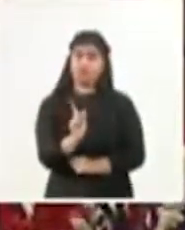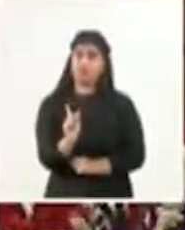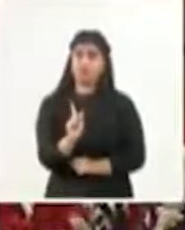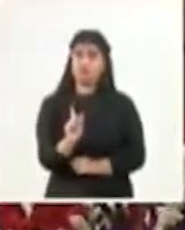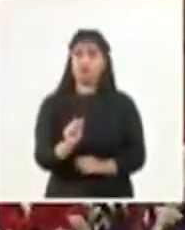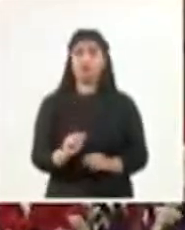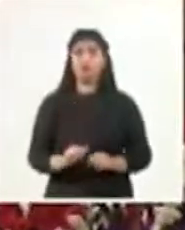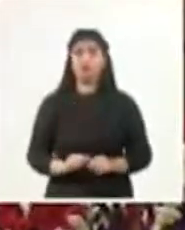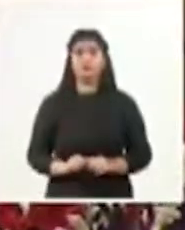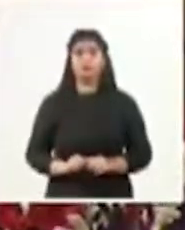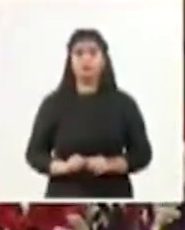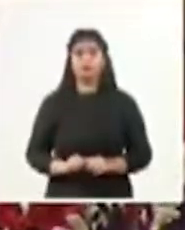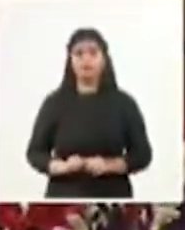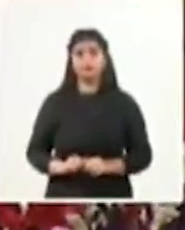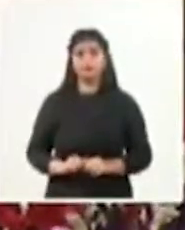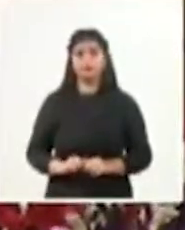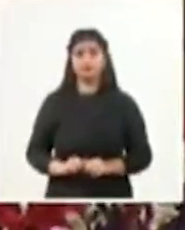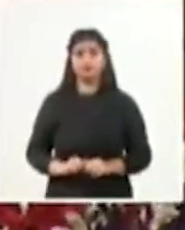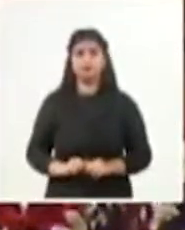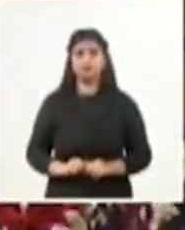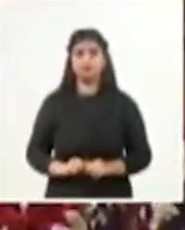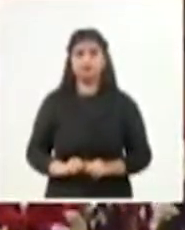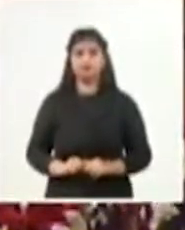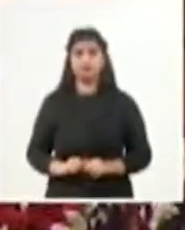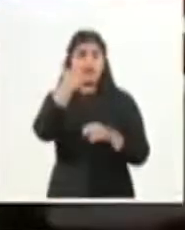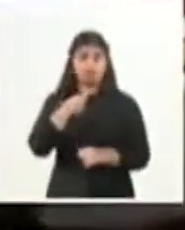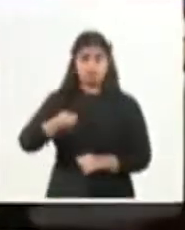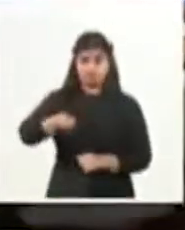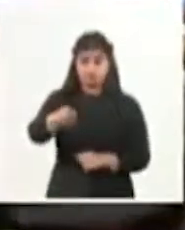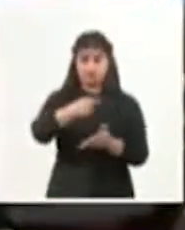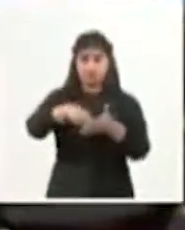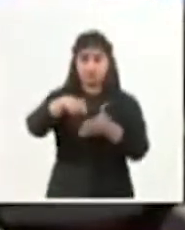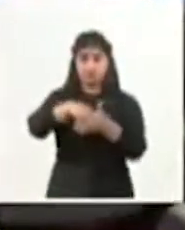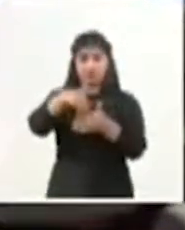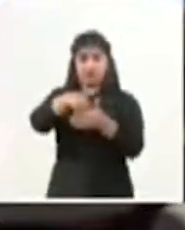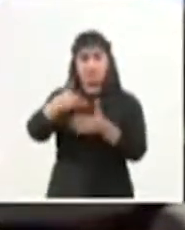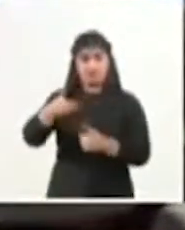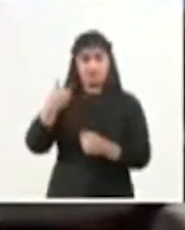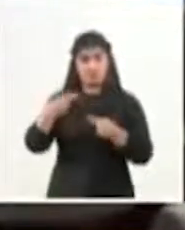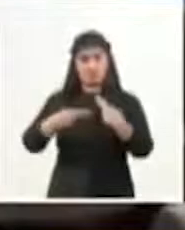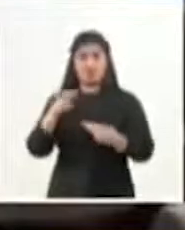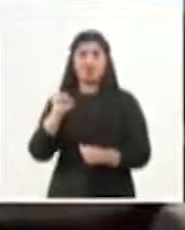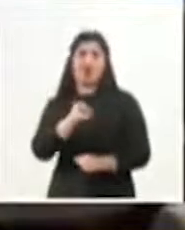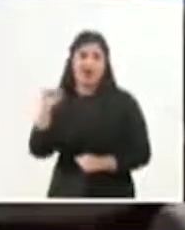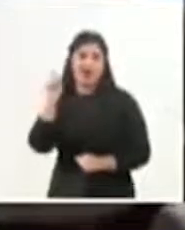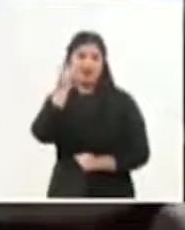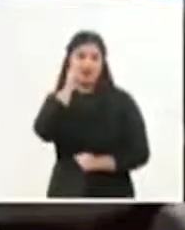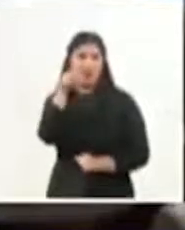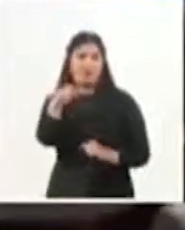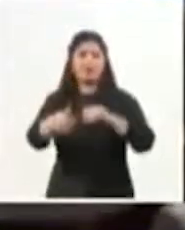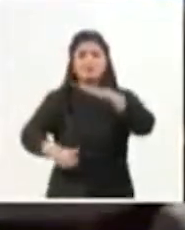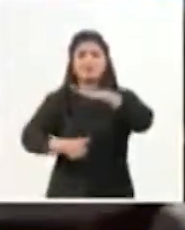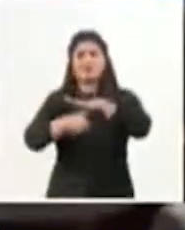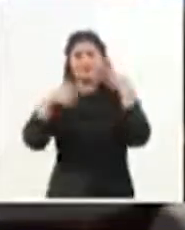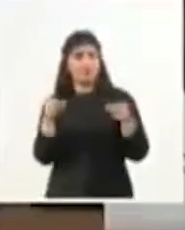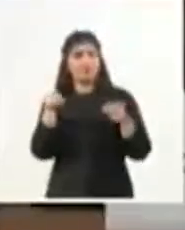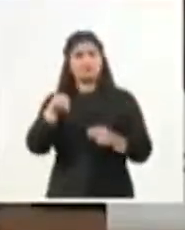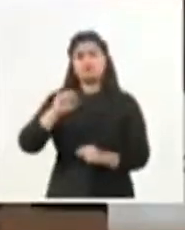propias, solo demuestra que la izquierda mexicana ha hecho de su relación con Cuba uno de los principales estandartes de